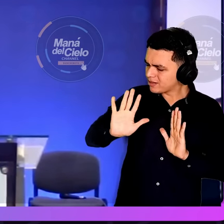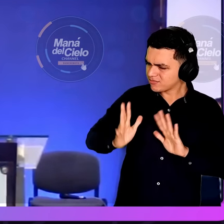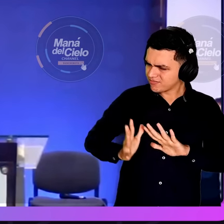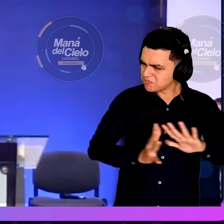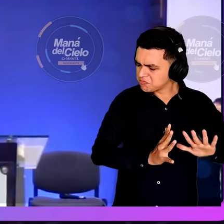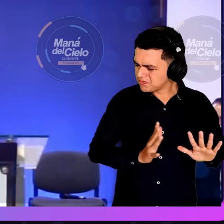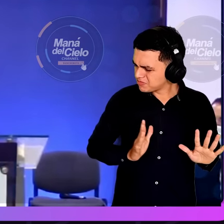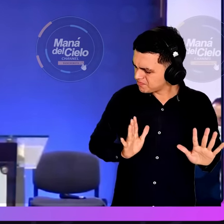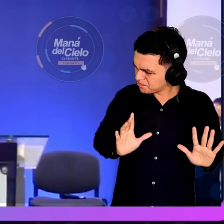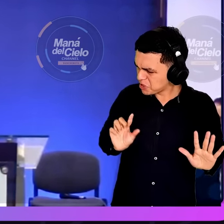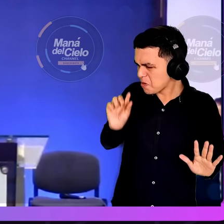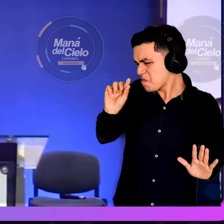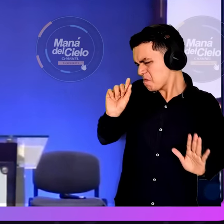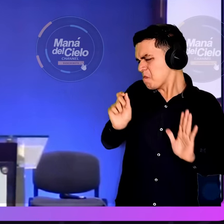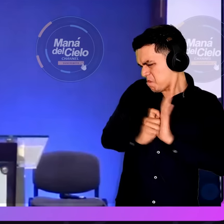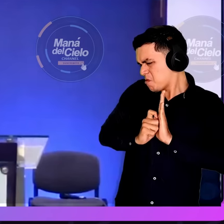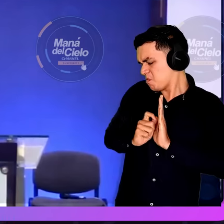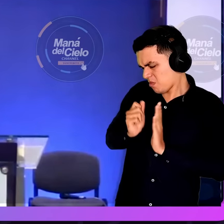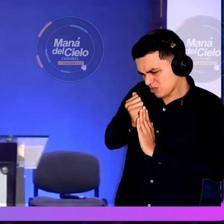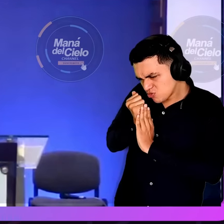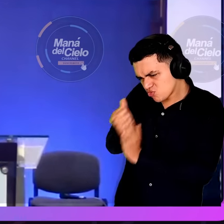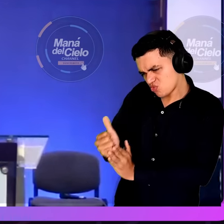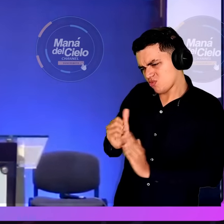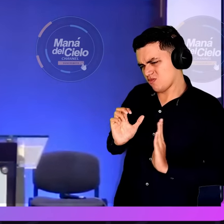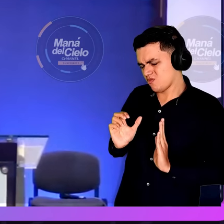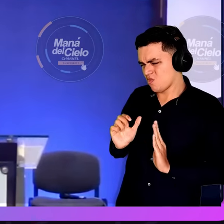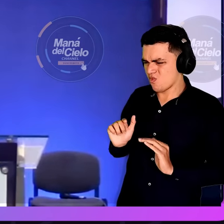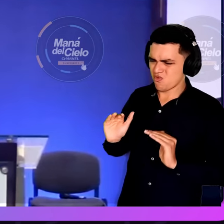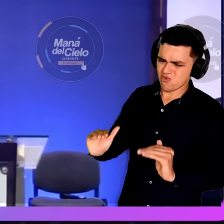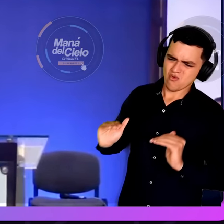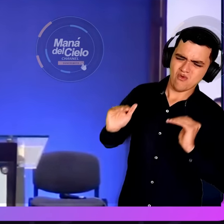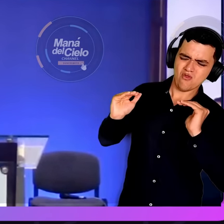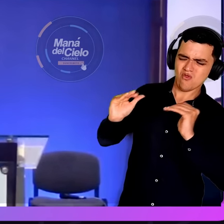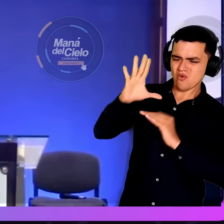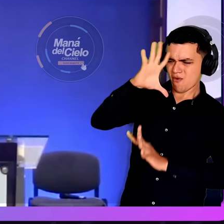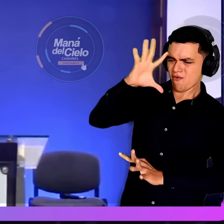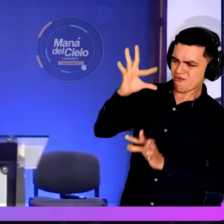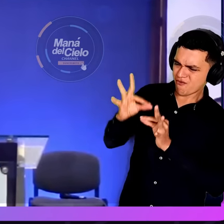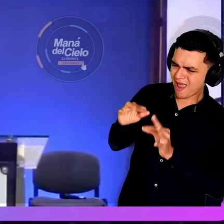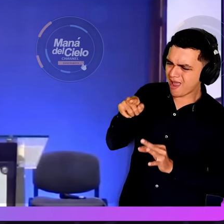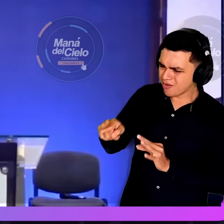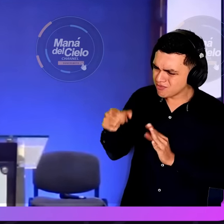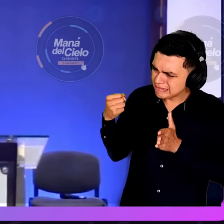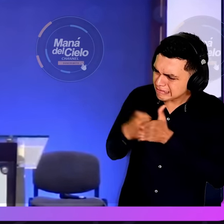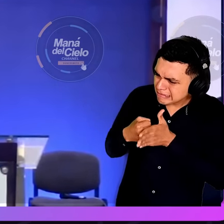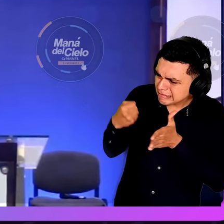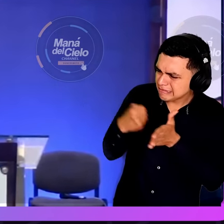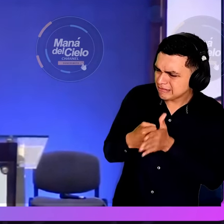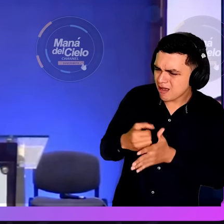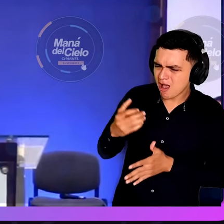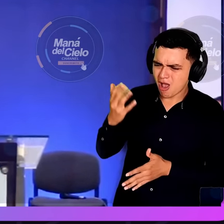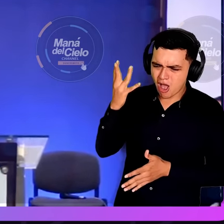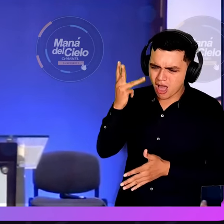me movió. No importa la ley, no importa lo que esto diga. ¡Mujer grande!